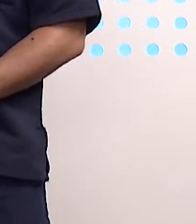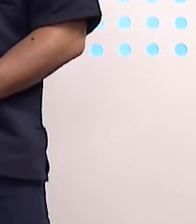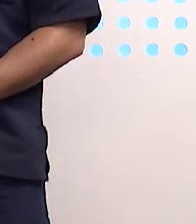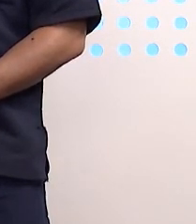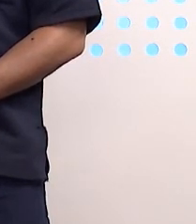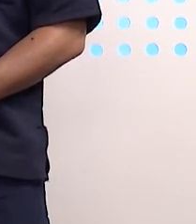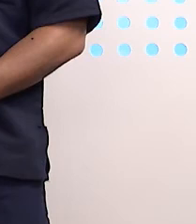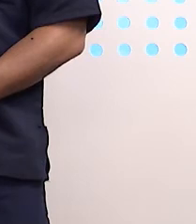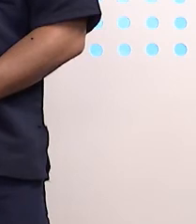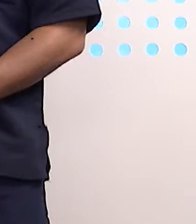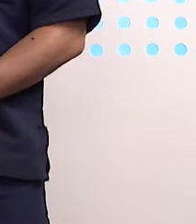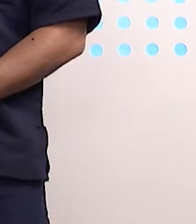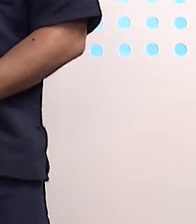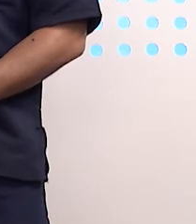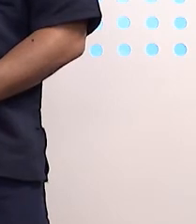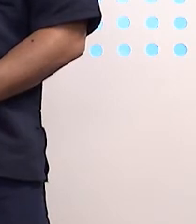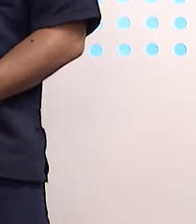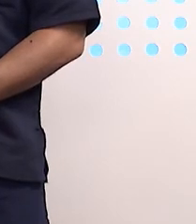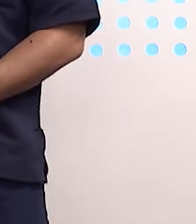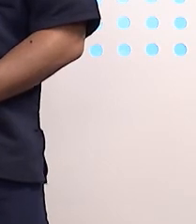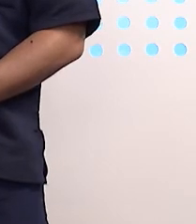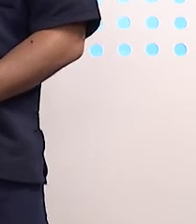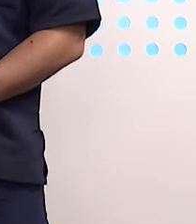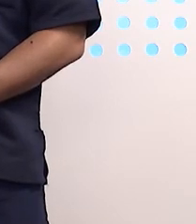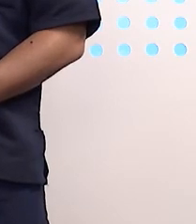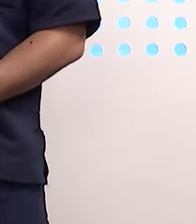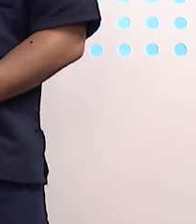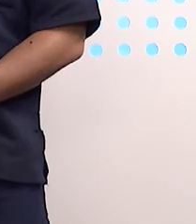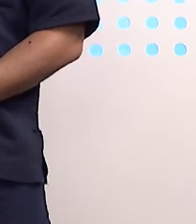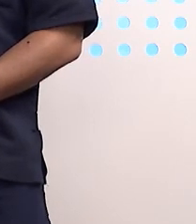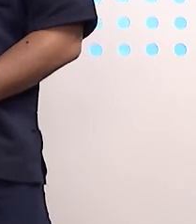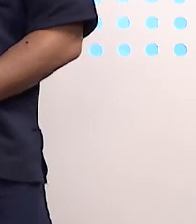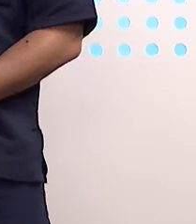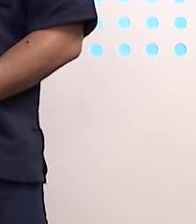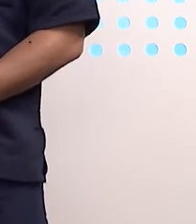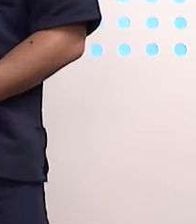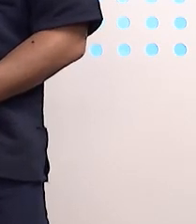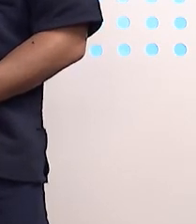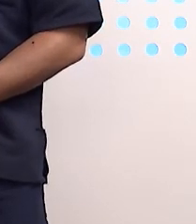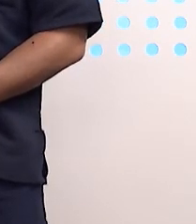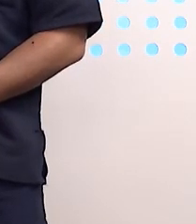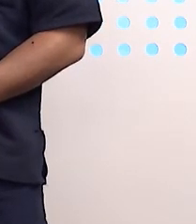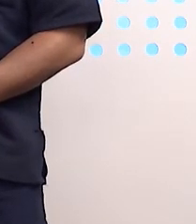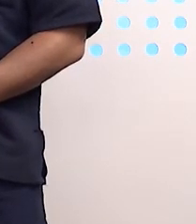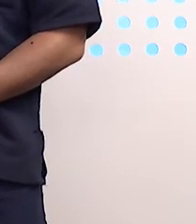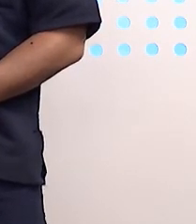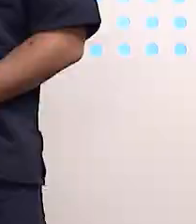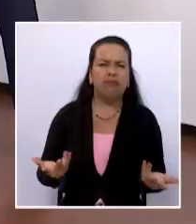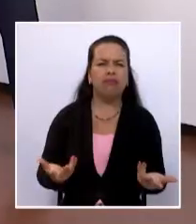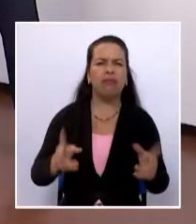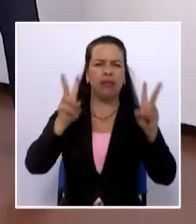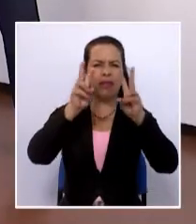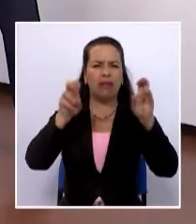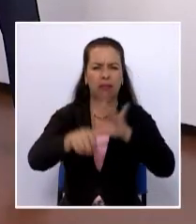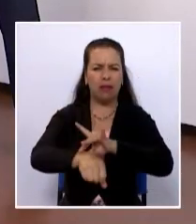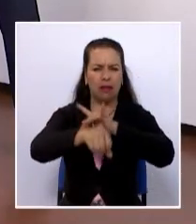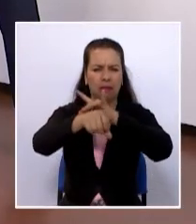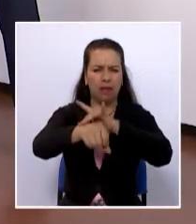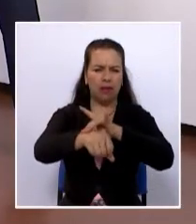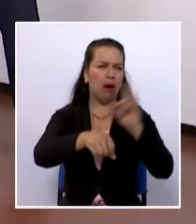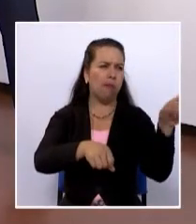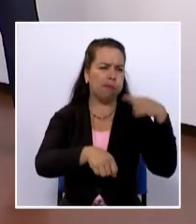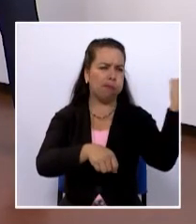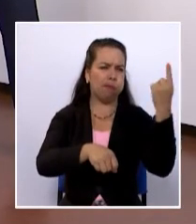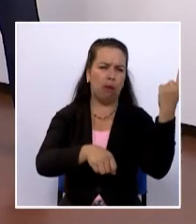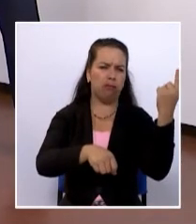quiropráctico y osteópata entonces queremos combinar un poco hace el tema de la medicina ortodoxa